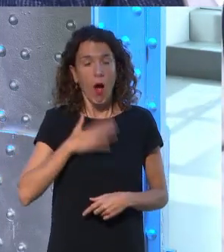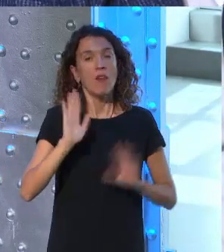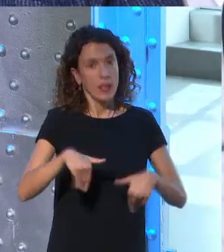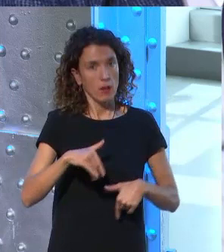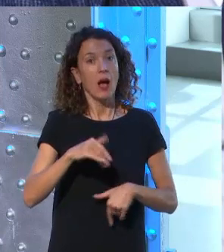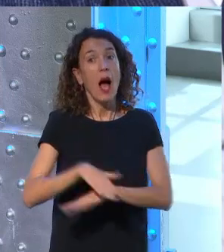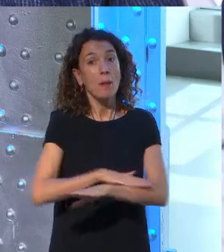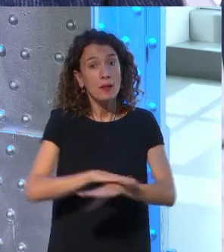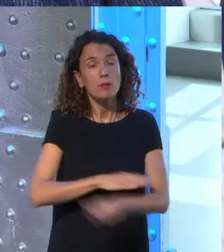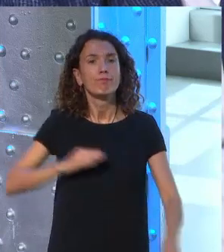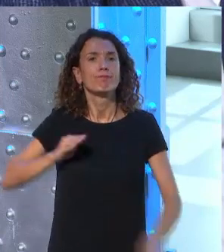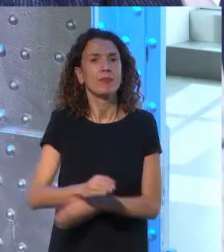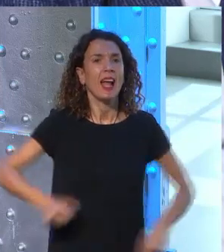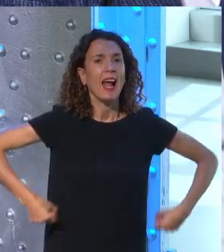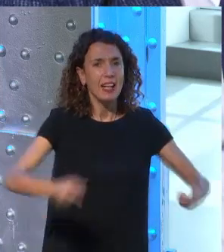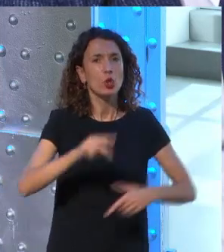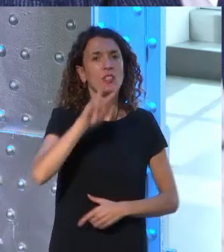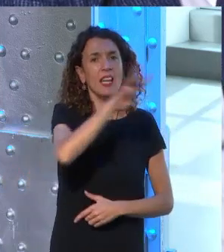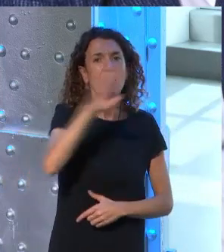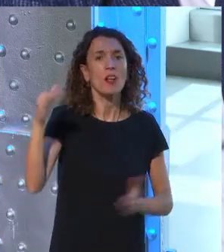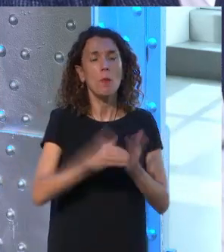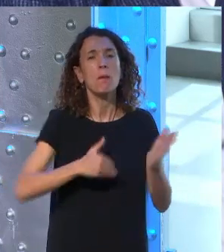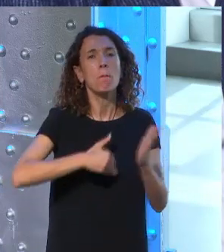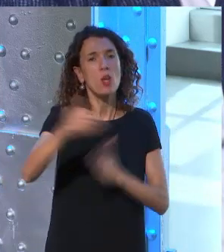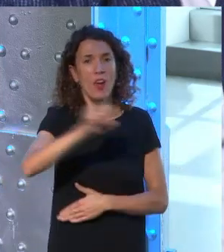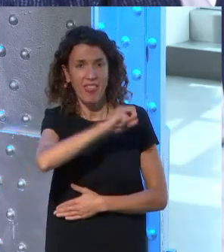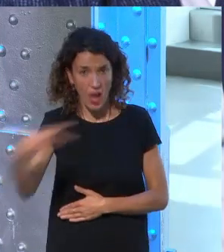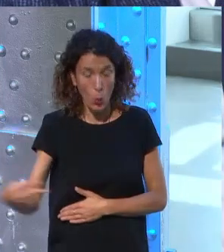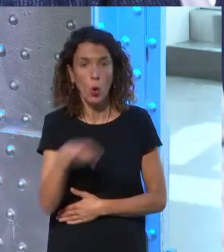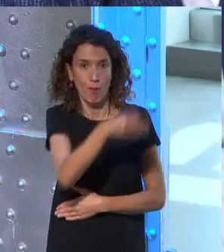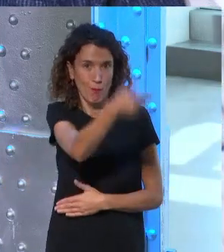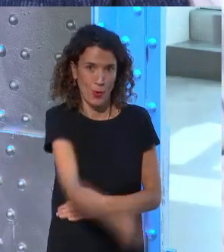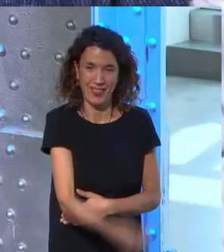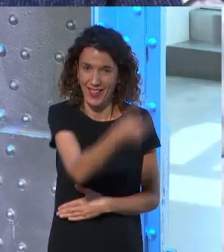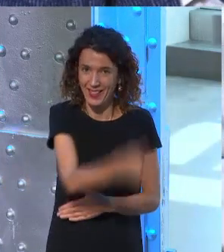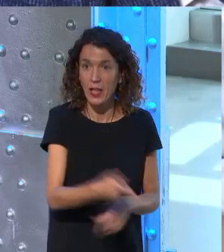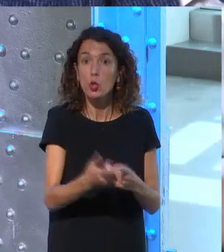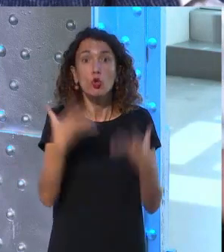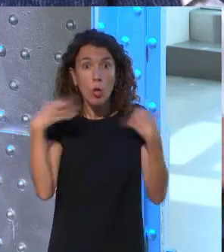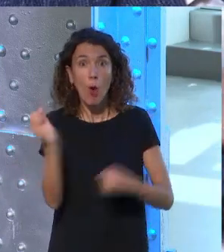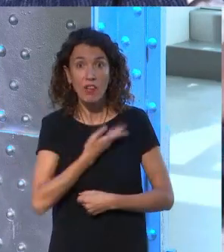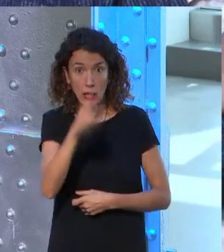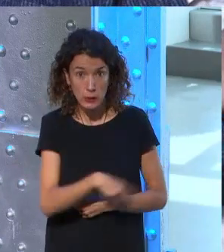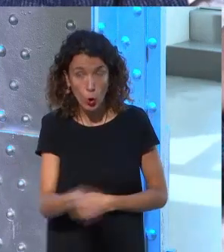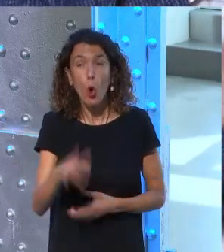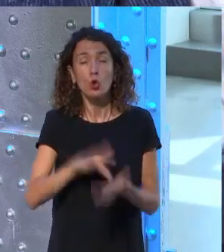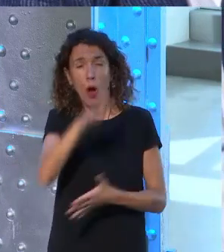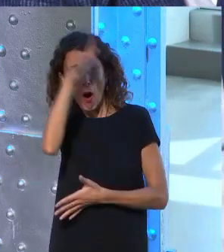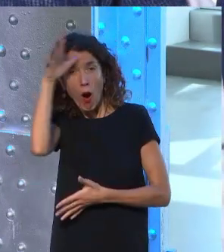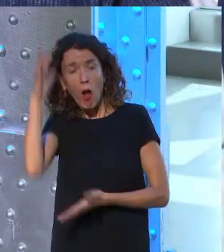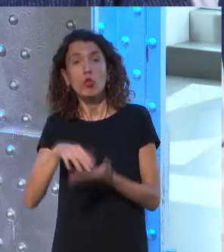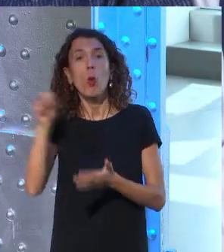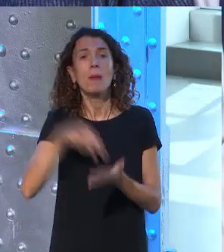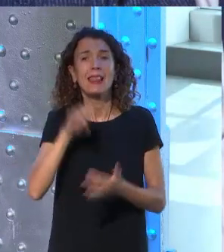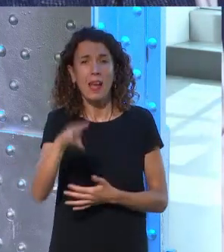costó a la administración 35.000 millones de euros. Entonces son cosas que tenemos que tener en cuenta, de qué manera está afectando a la salud, o la ola de calor que hubo, me parece que en el